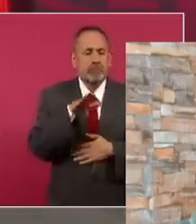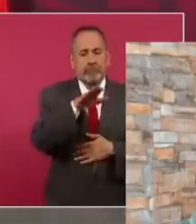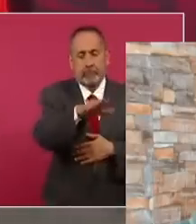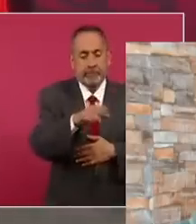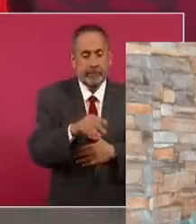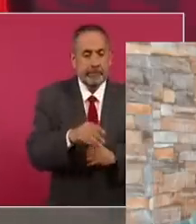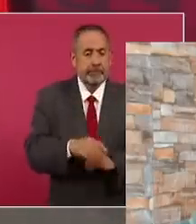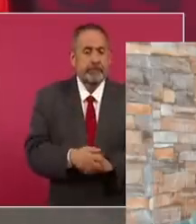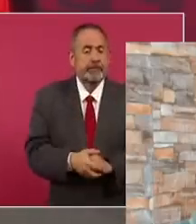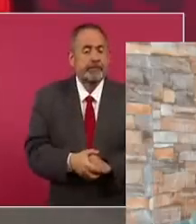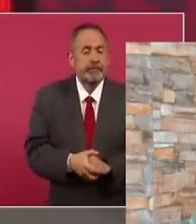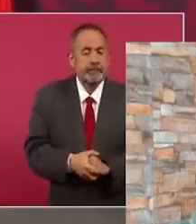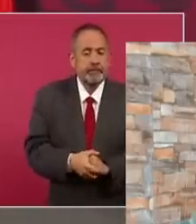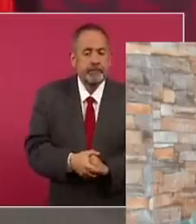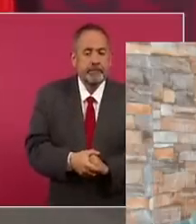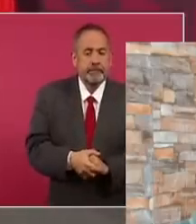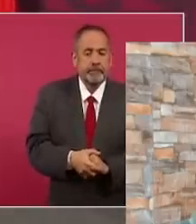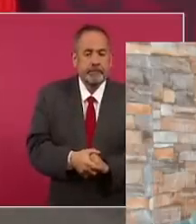está